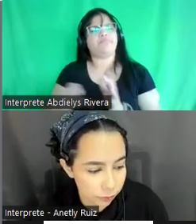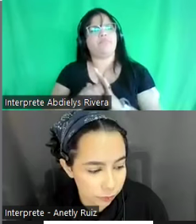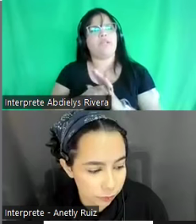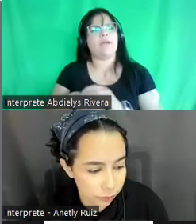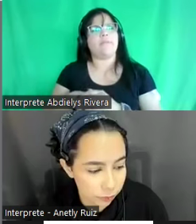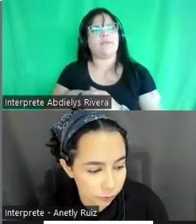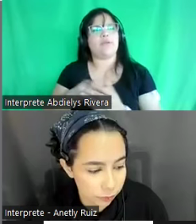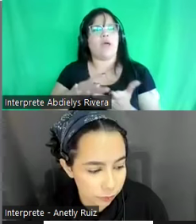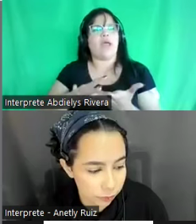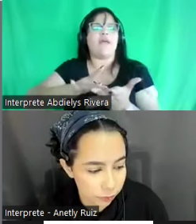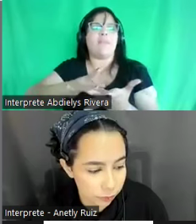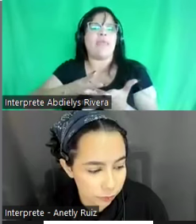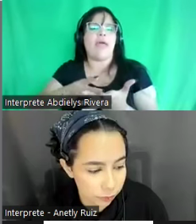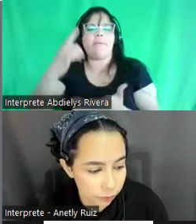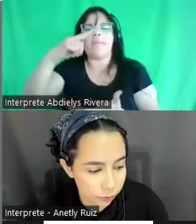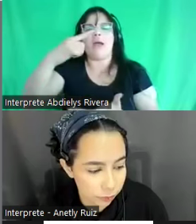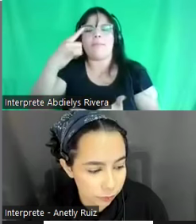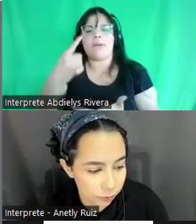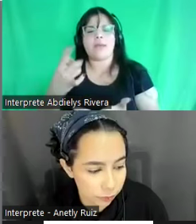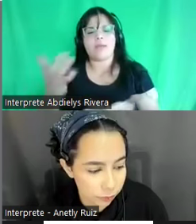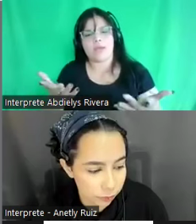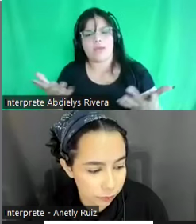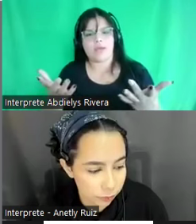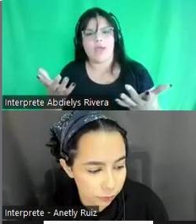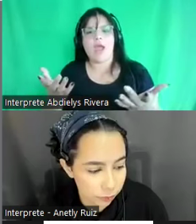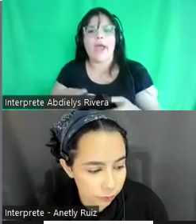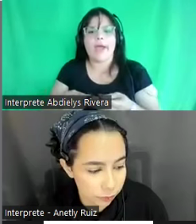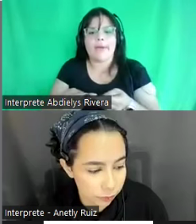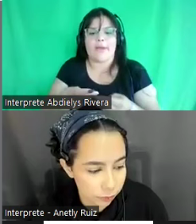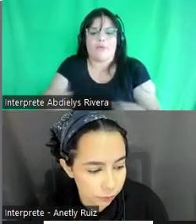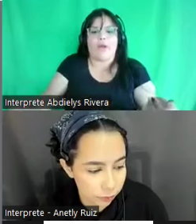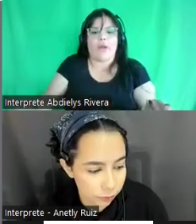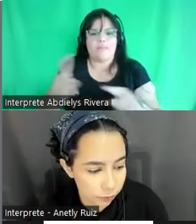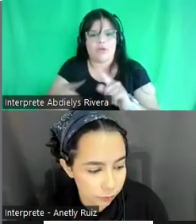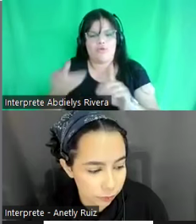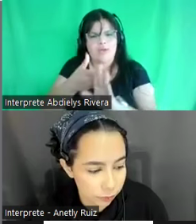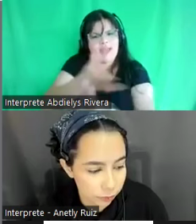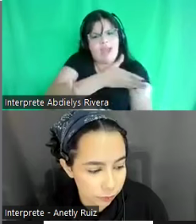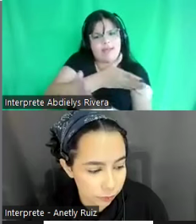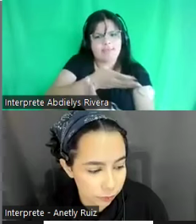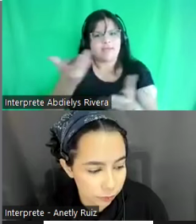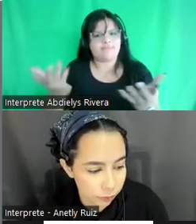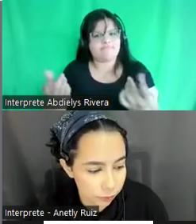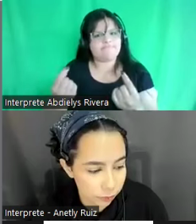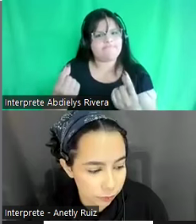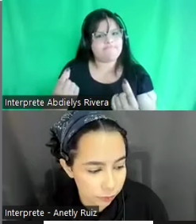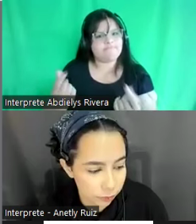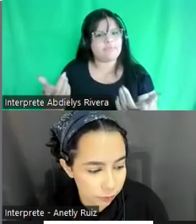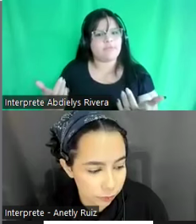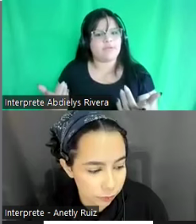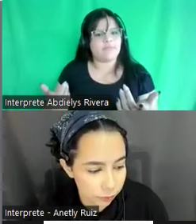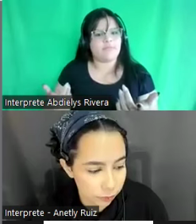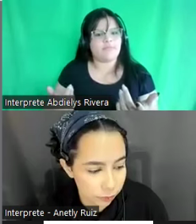para prevenirla. Y eso es un factor que nos debemos cuestionar desde que somos pequeños. Juan es un trabajador en construcción,